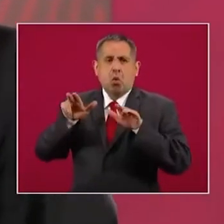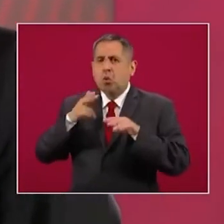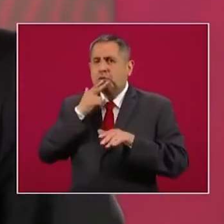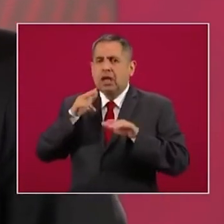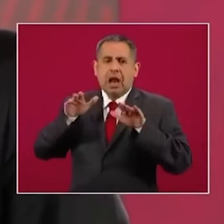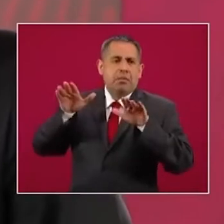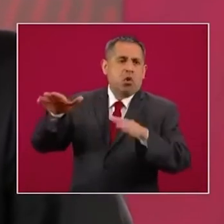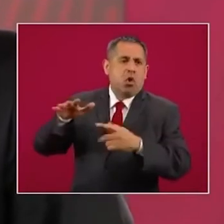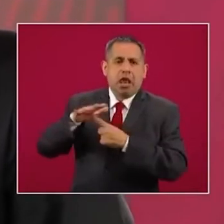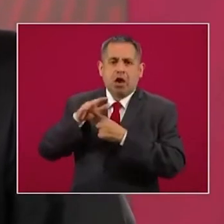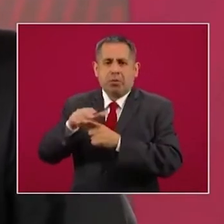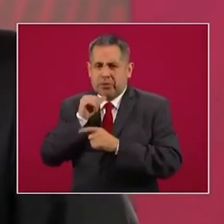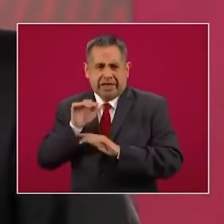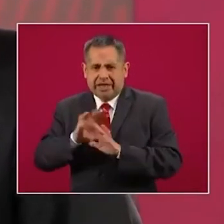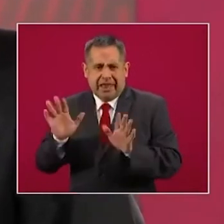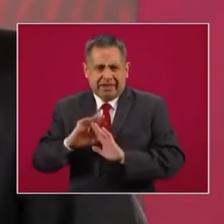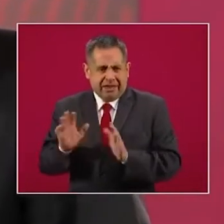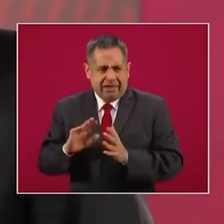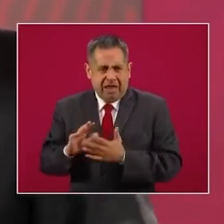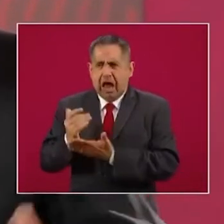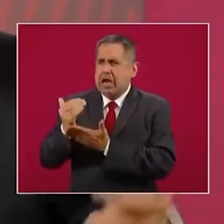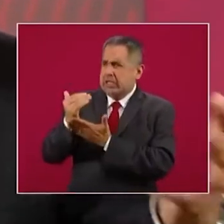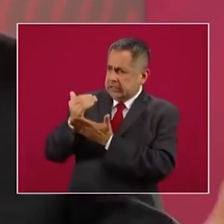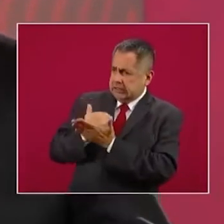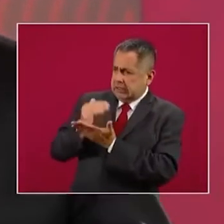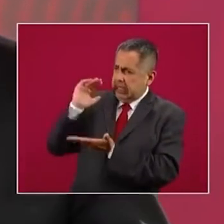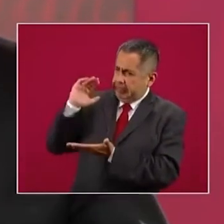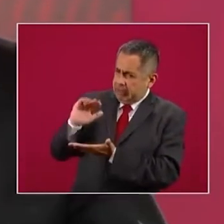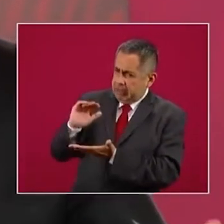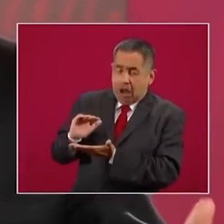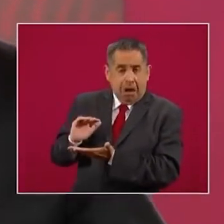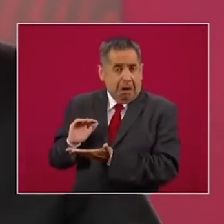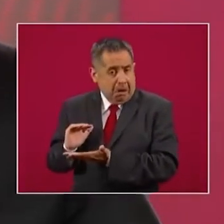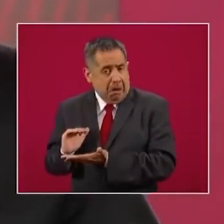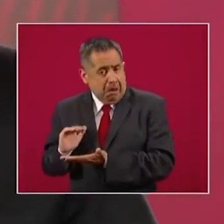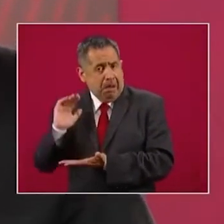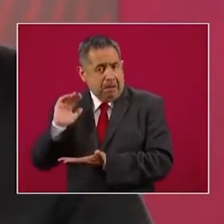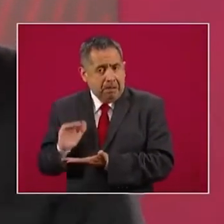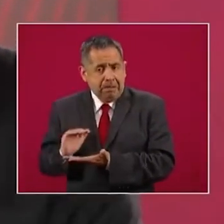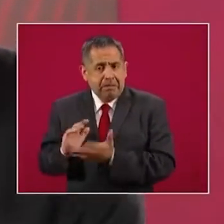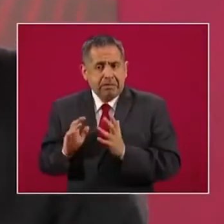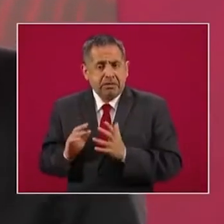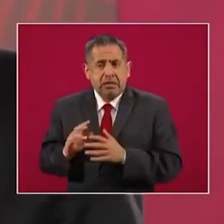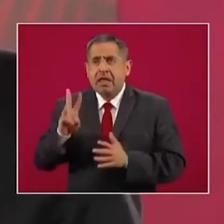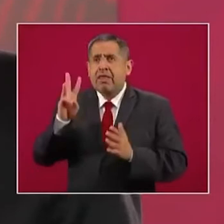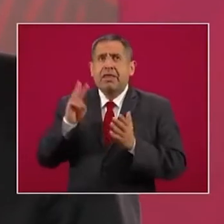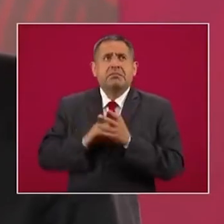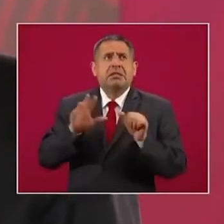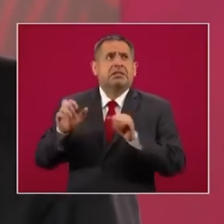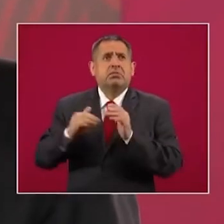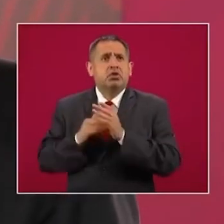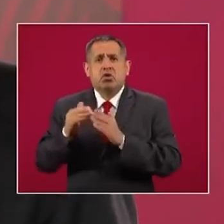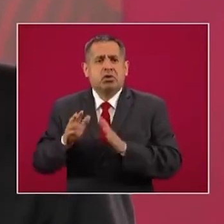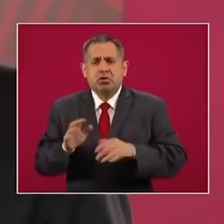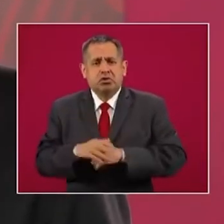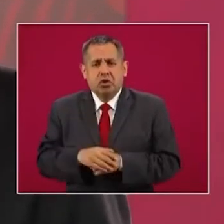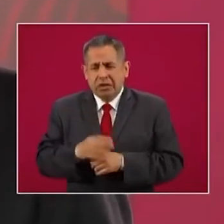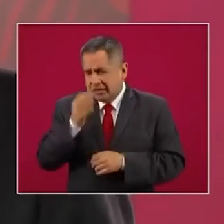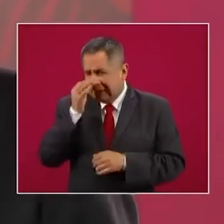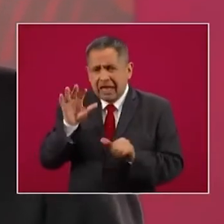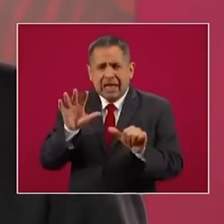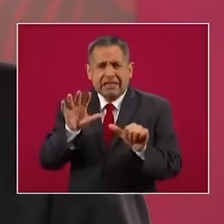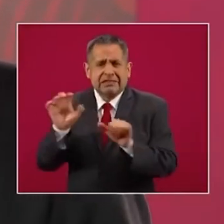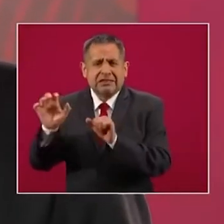helicópteros, pues estamos ejerciendo ahora no 3,600 millones,